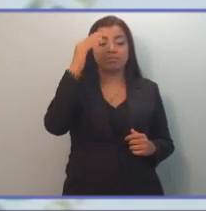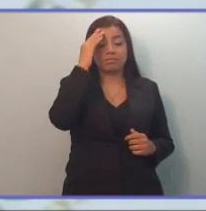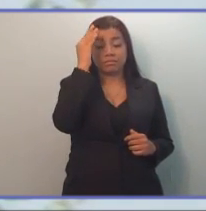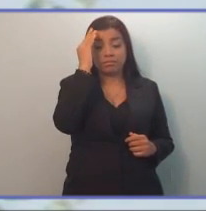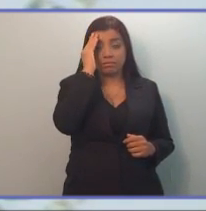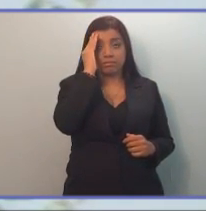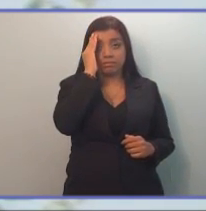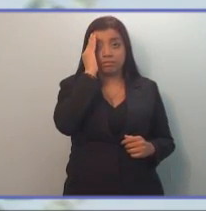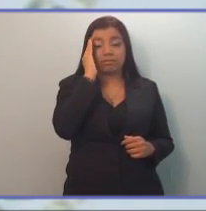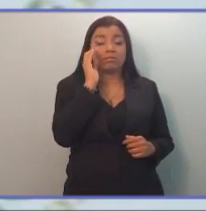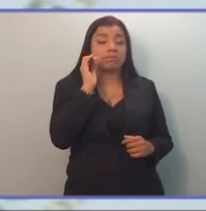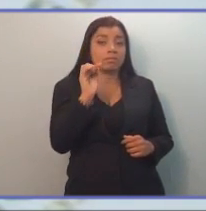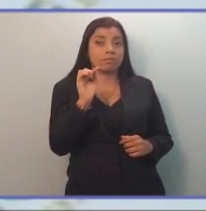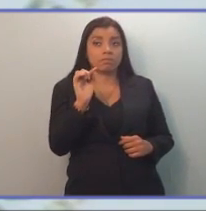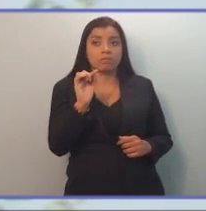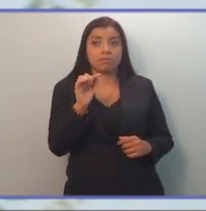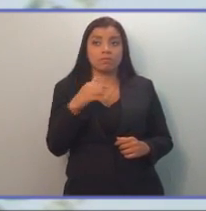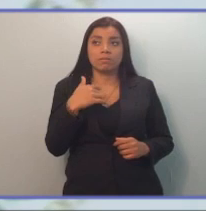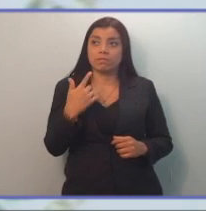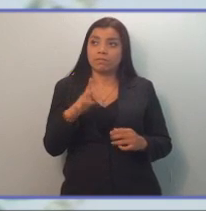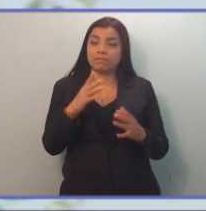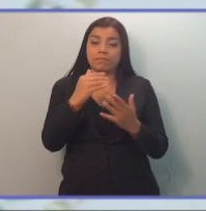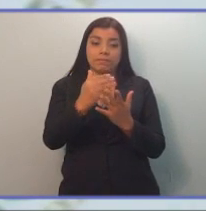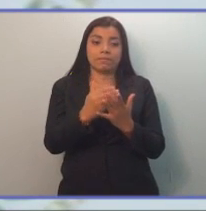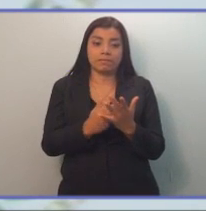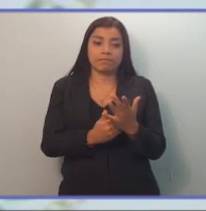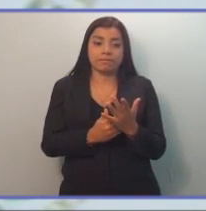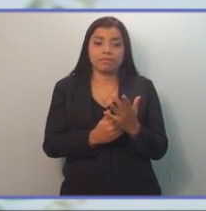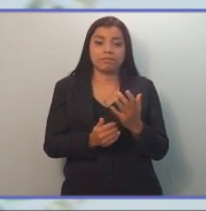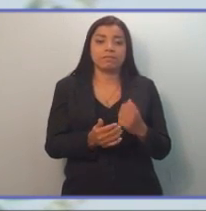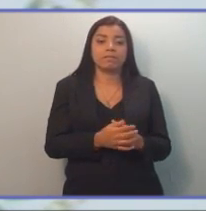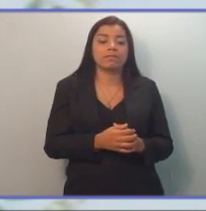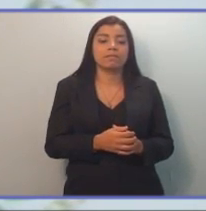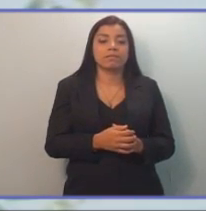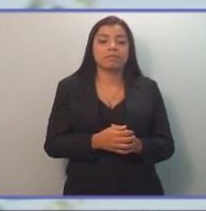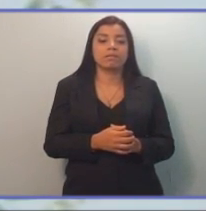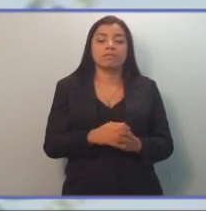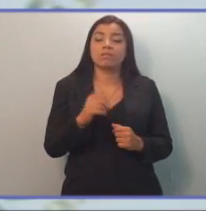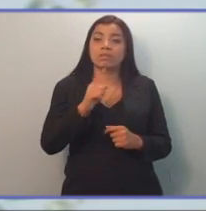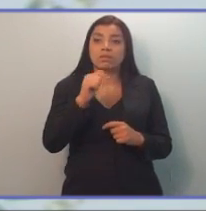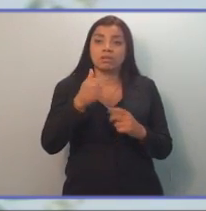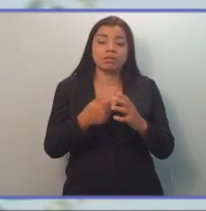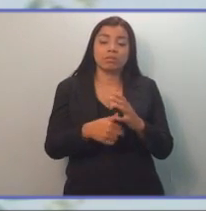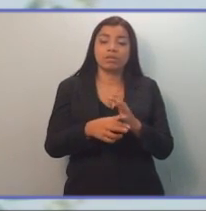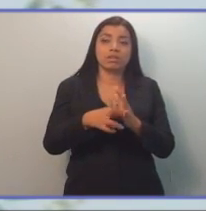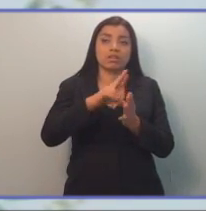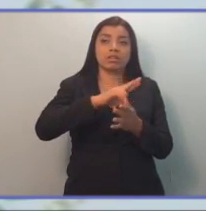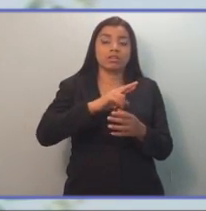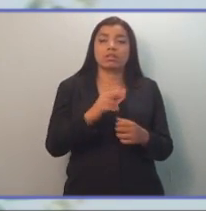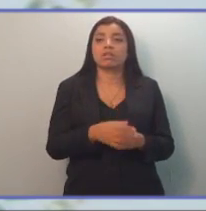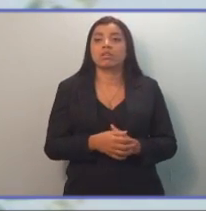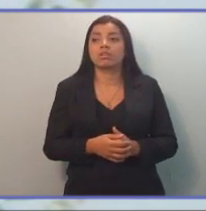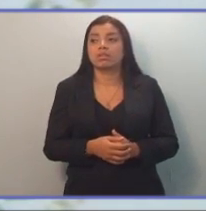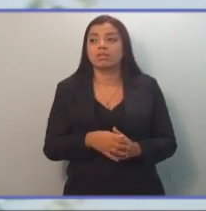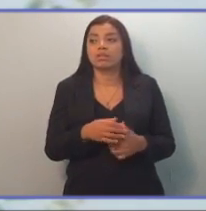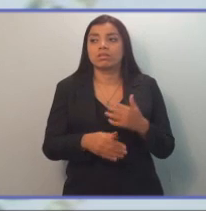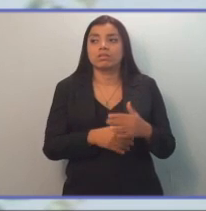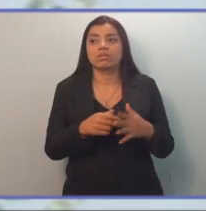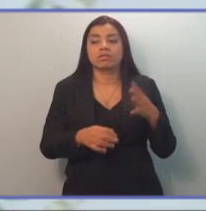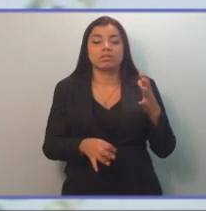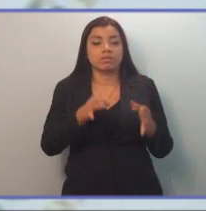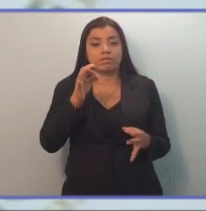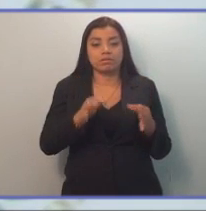que lo que ya está consolidado no se le puede dar marcha atrás. Lo jurídicamente